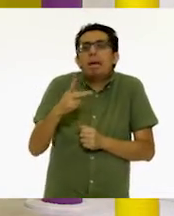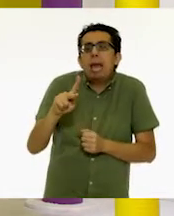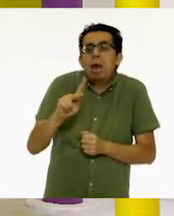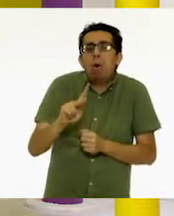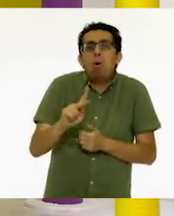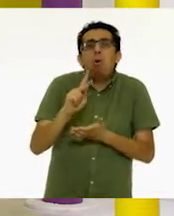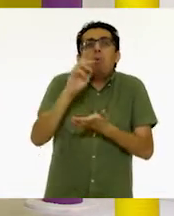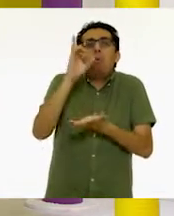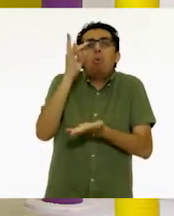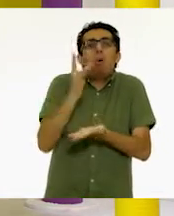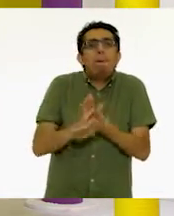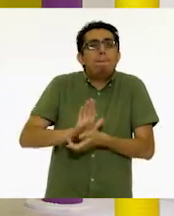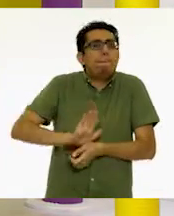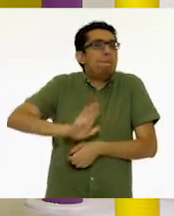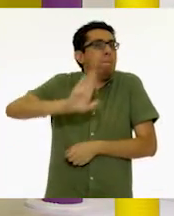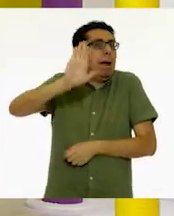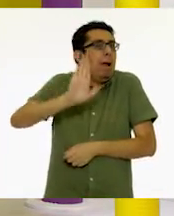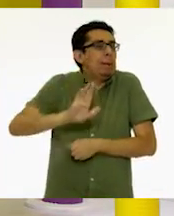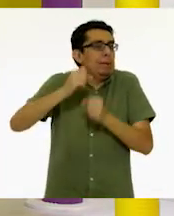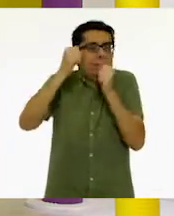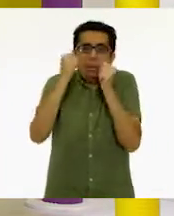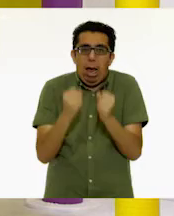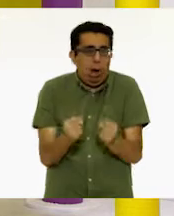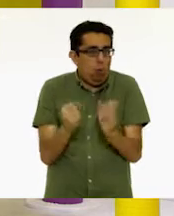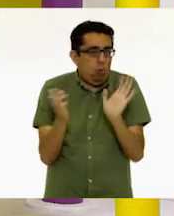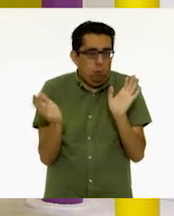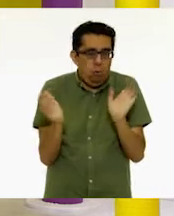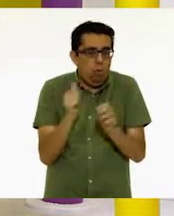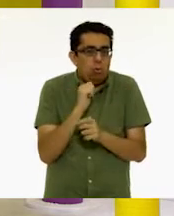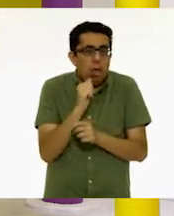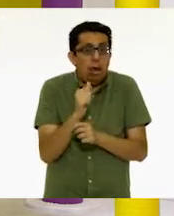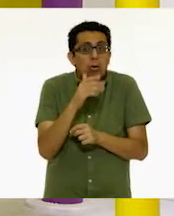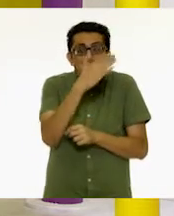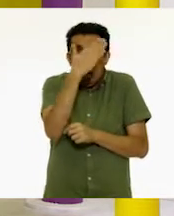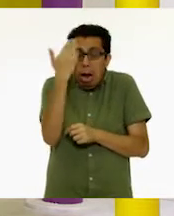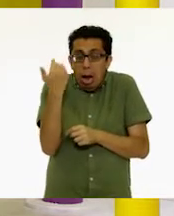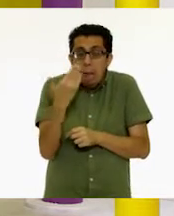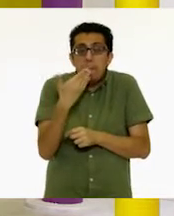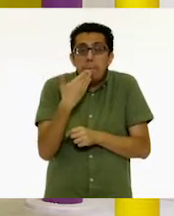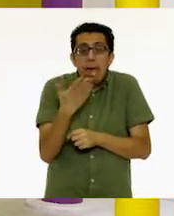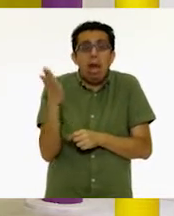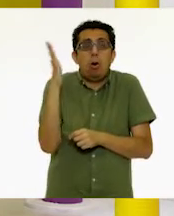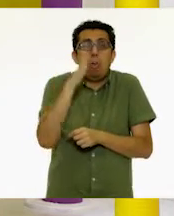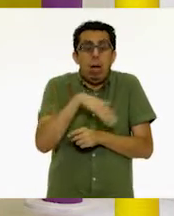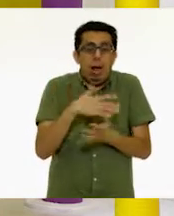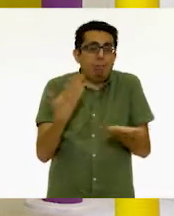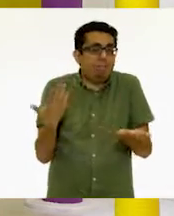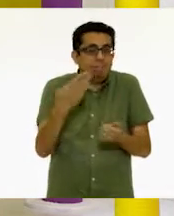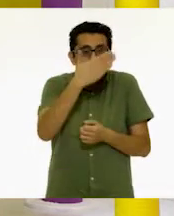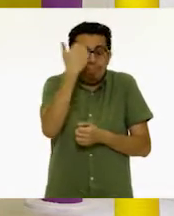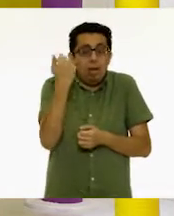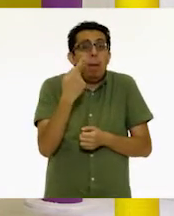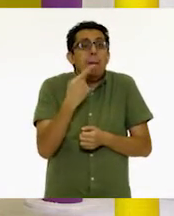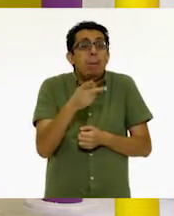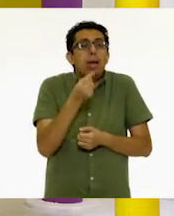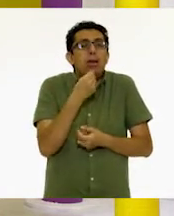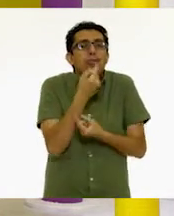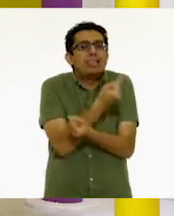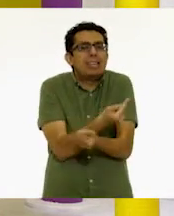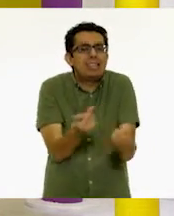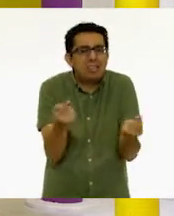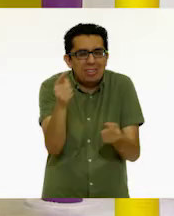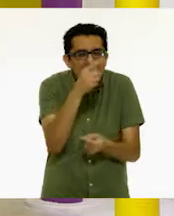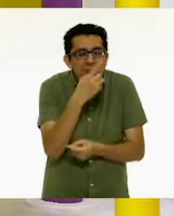parece. No sabemos si el cálculo que hace Sohar es correcto, pero las niñas y los niños sugieren que